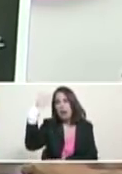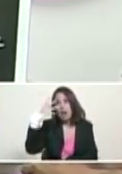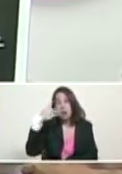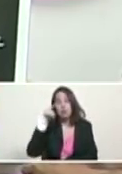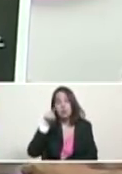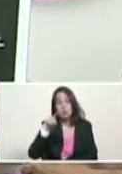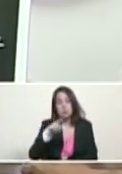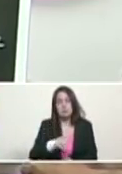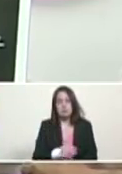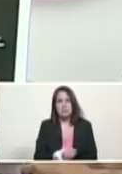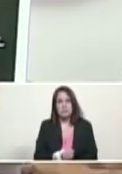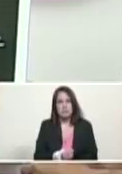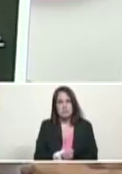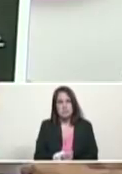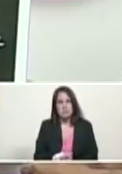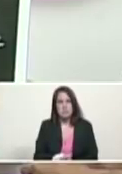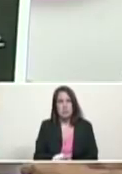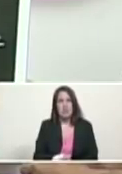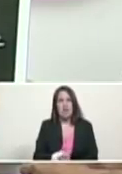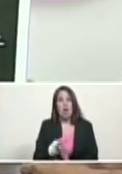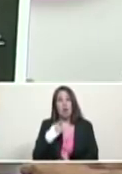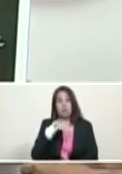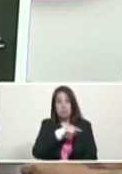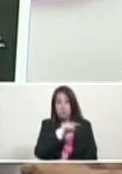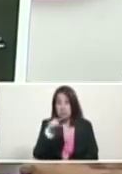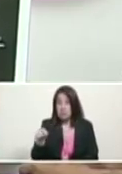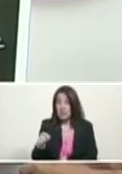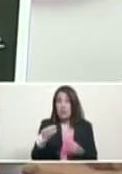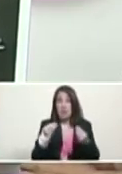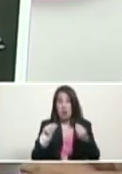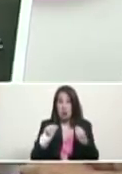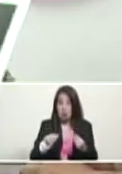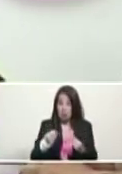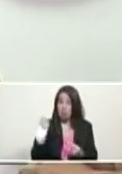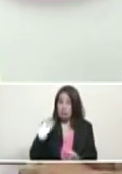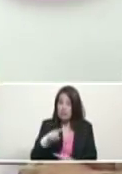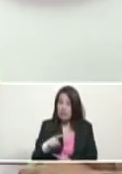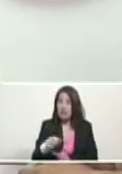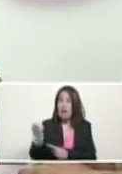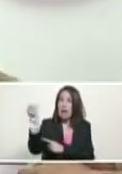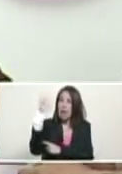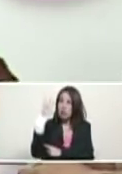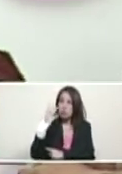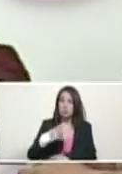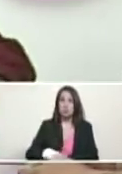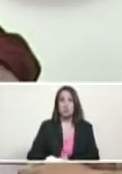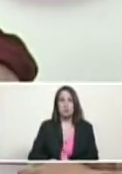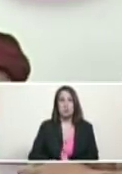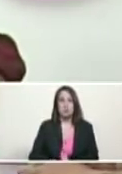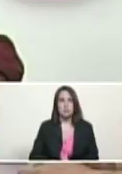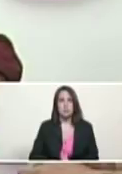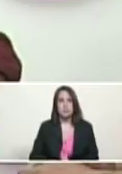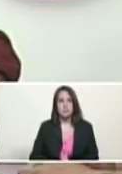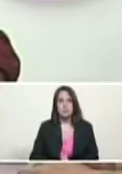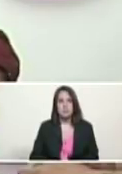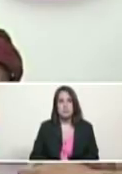Para que todos los venezolanos y ustedes, opositores, tengan la luz. Porque cuando